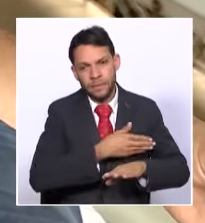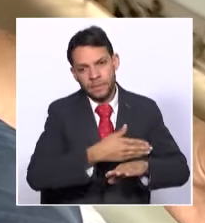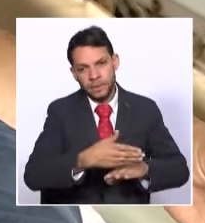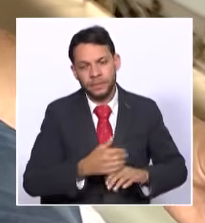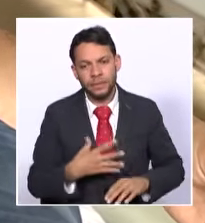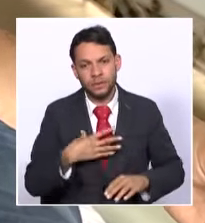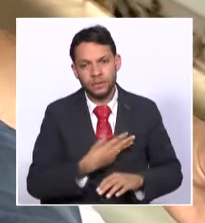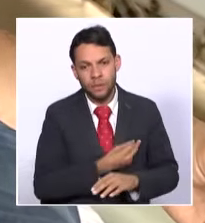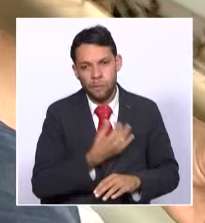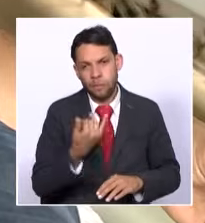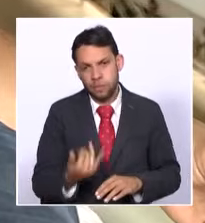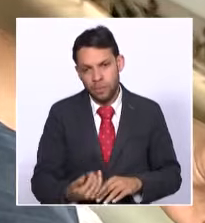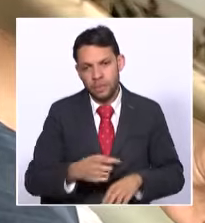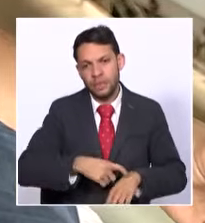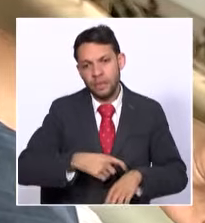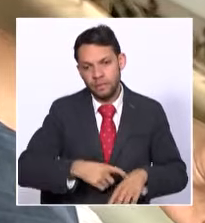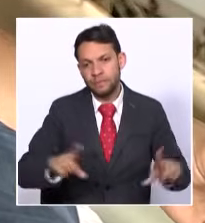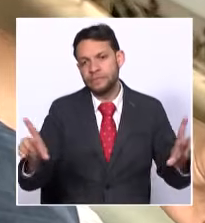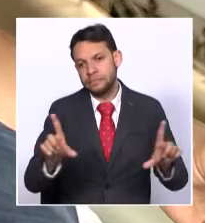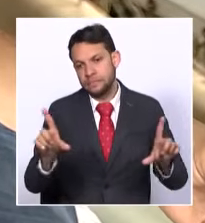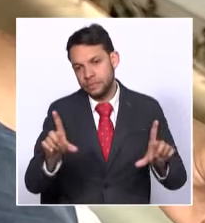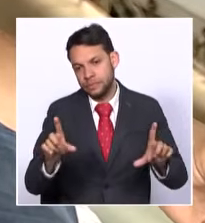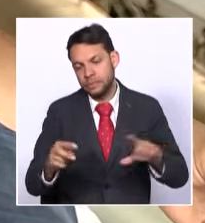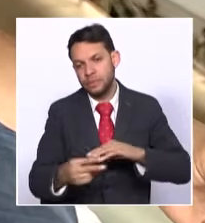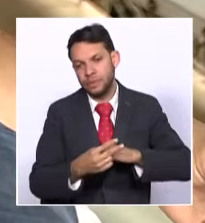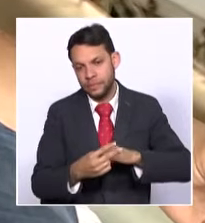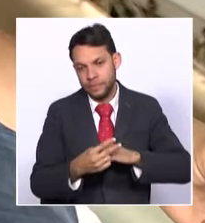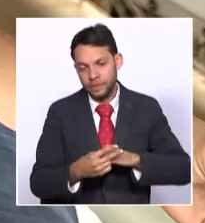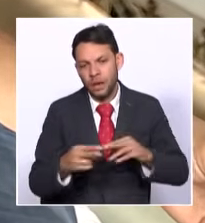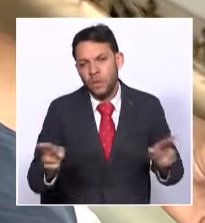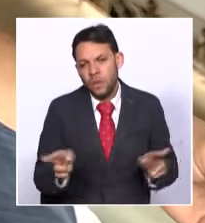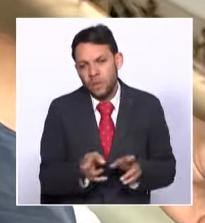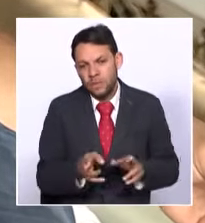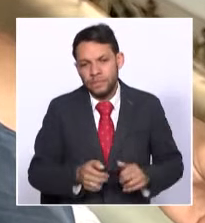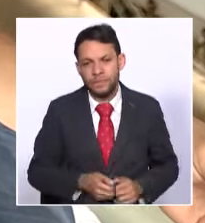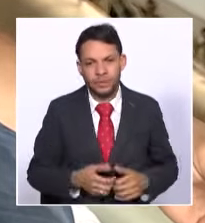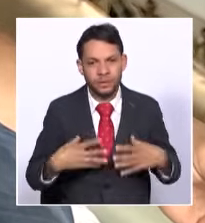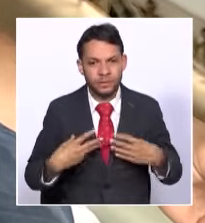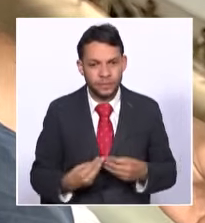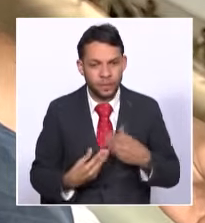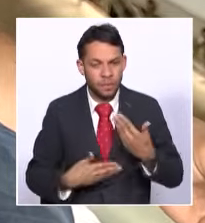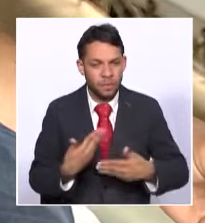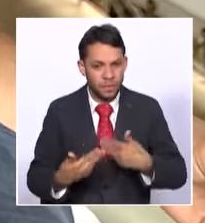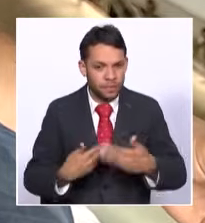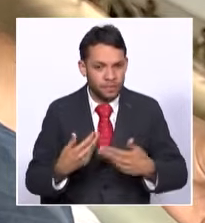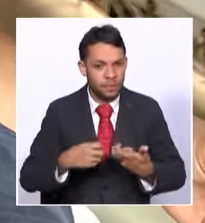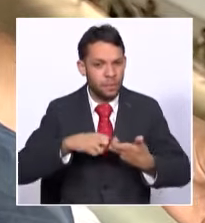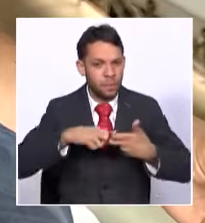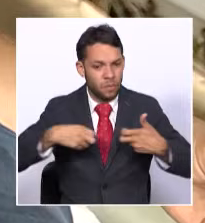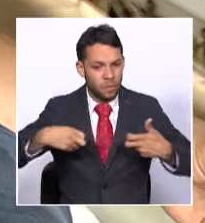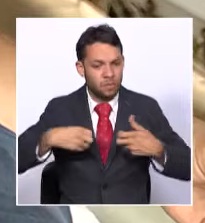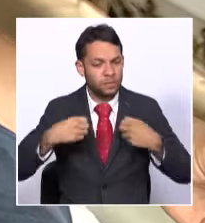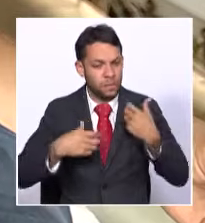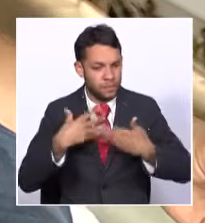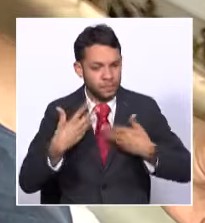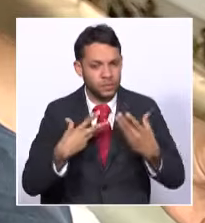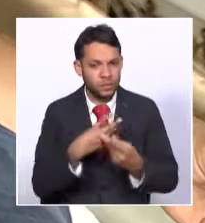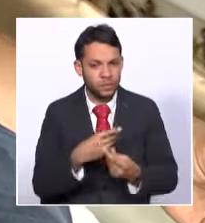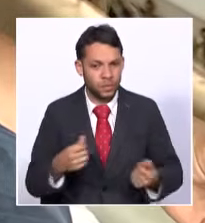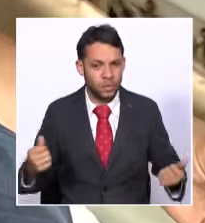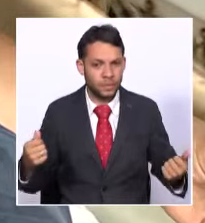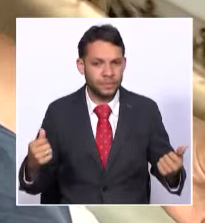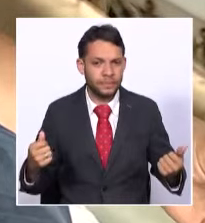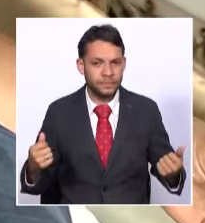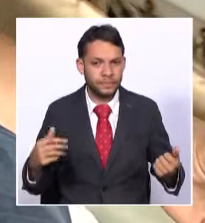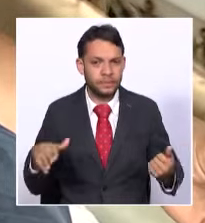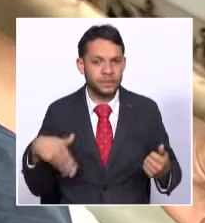sino que por cuestiones de tiempo de televisión lo hacemos de esta forma. Se va aflojando poco a poco, para después yo ir a